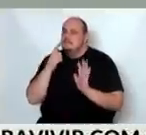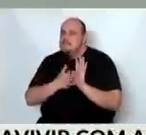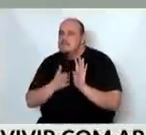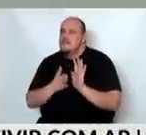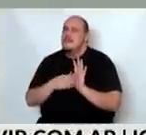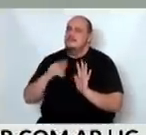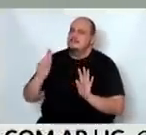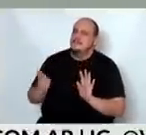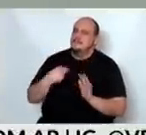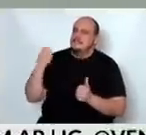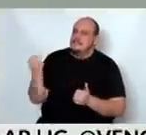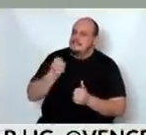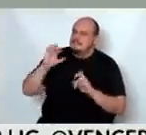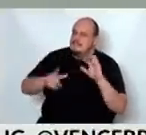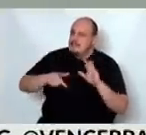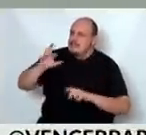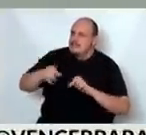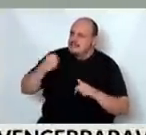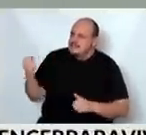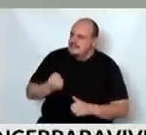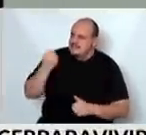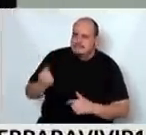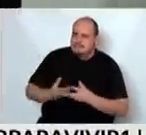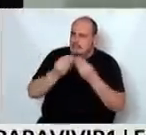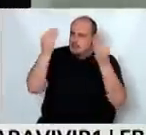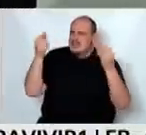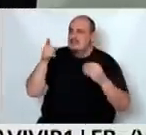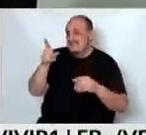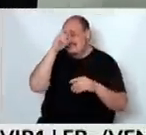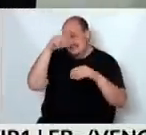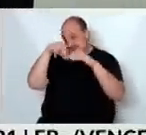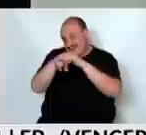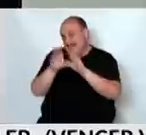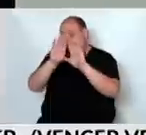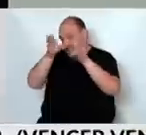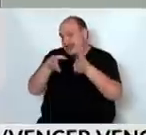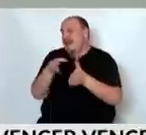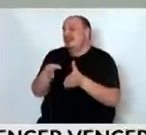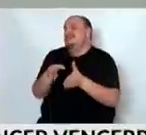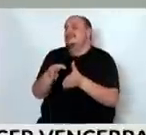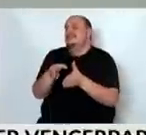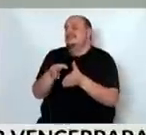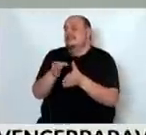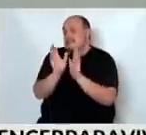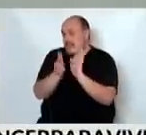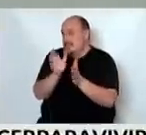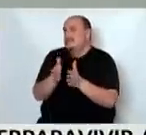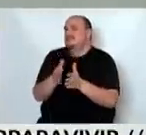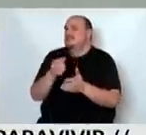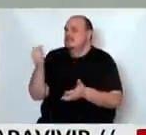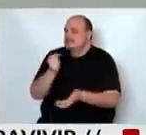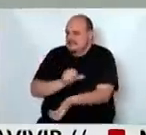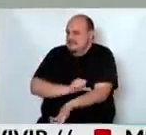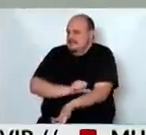En una clínica, en una granja, en una clínica de rehabilitación, intentó cortarse las venas.